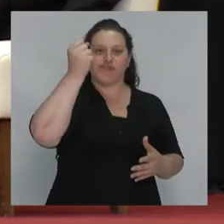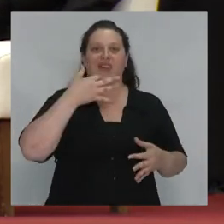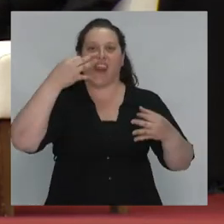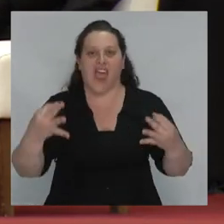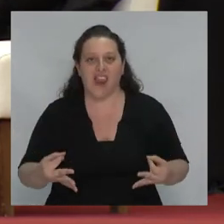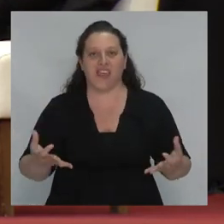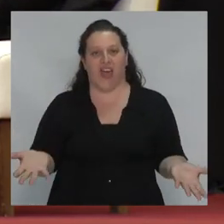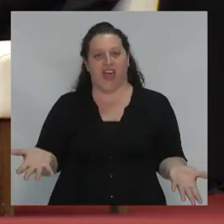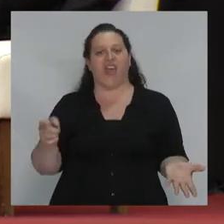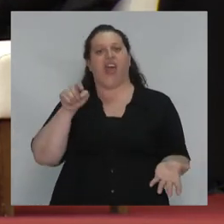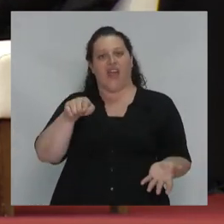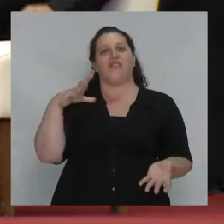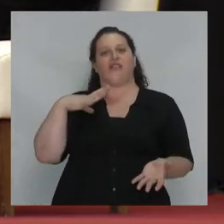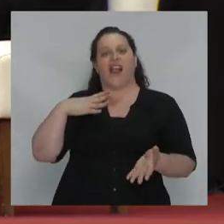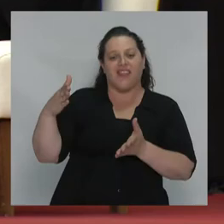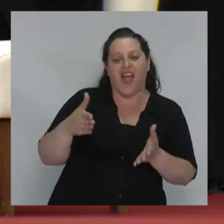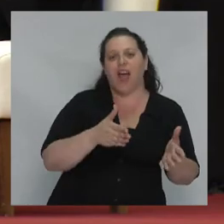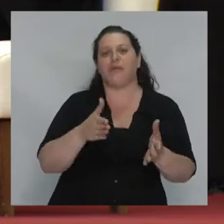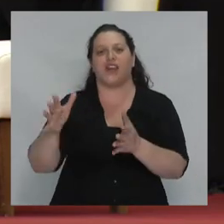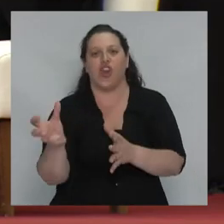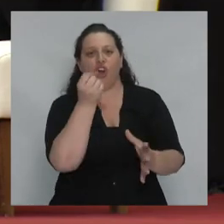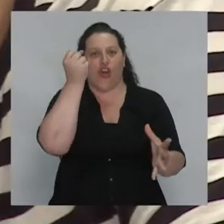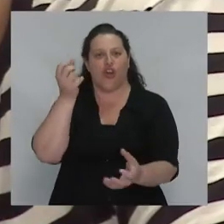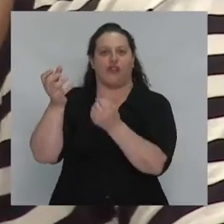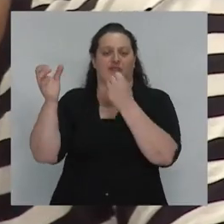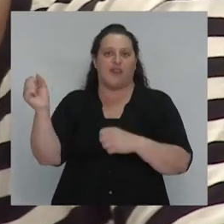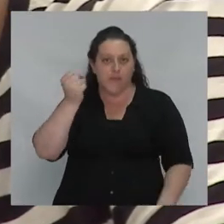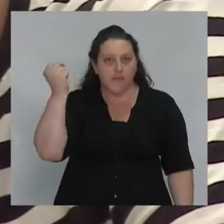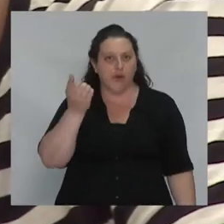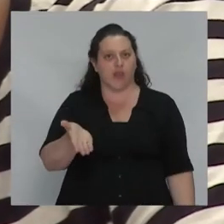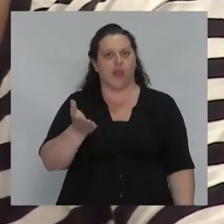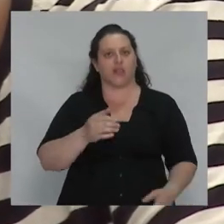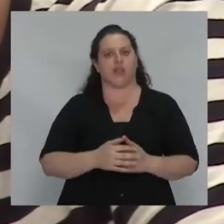nos falta avanzar un camino importante.